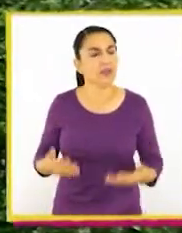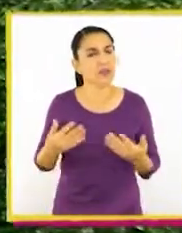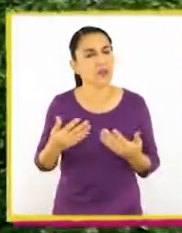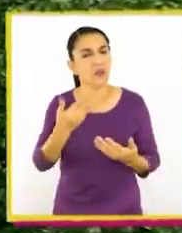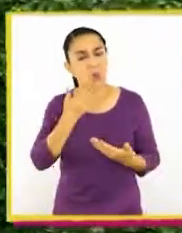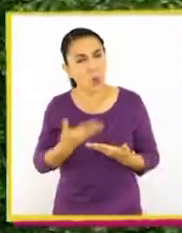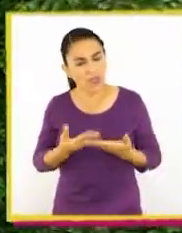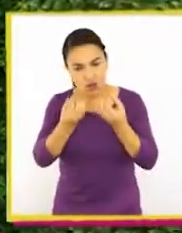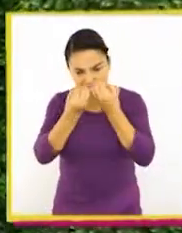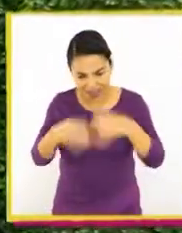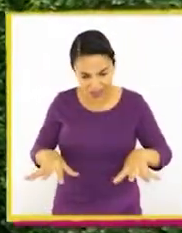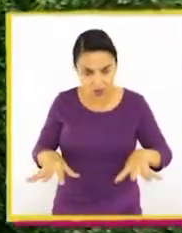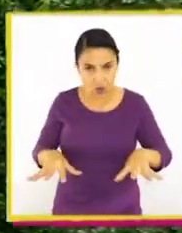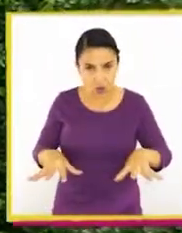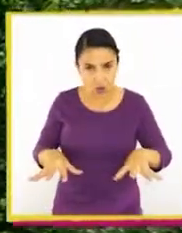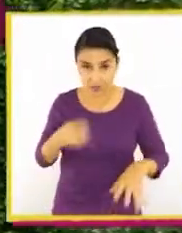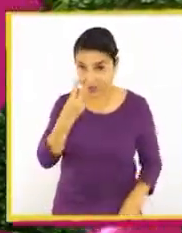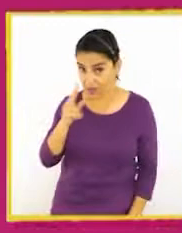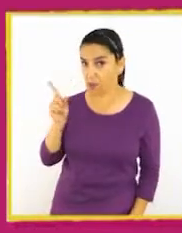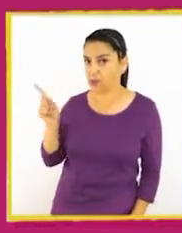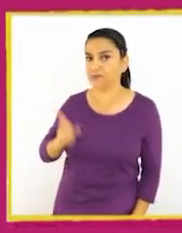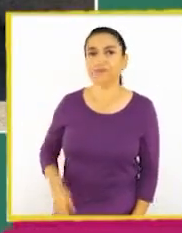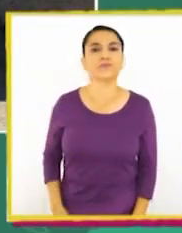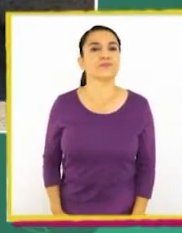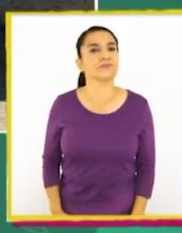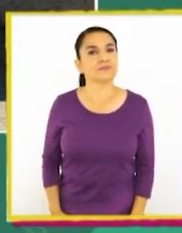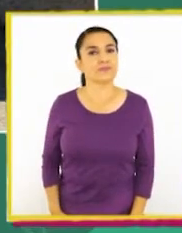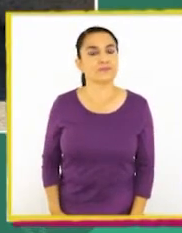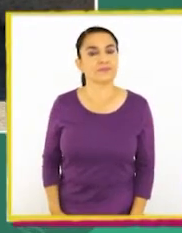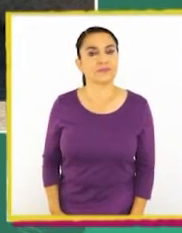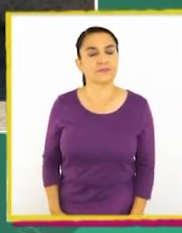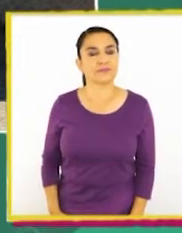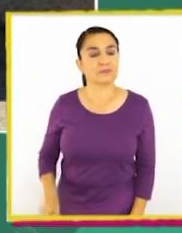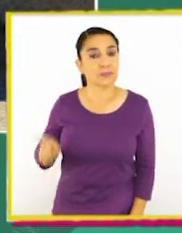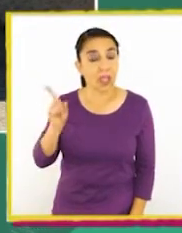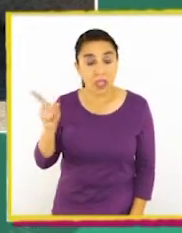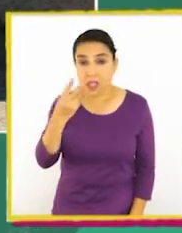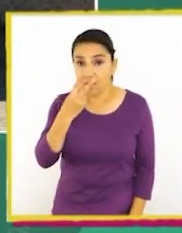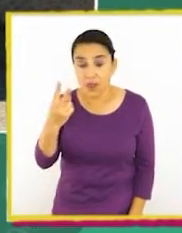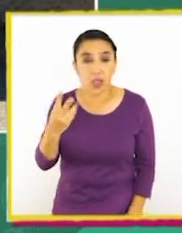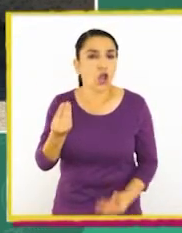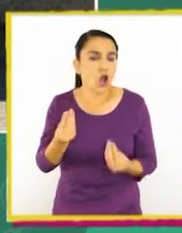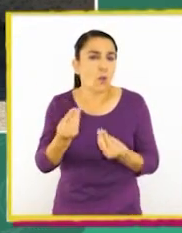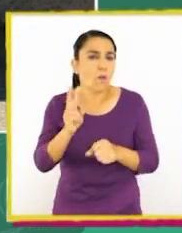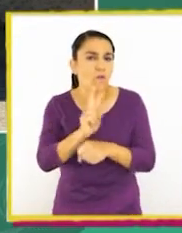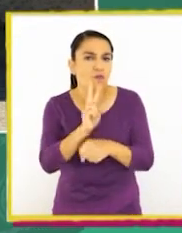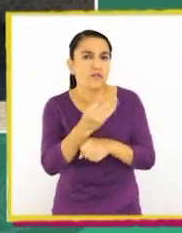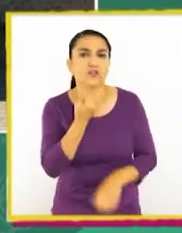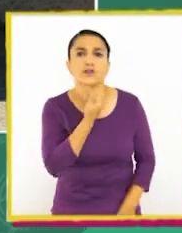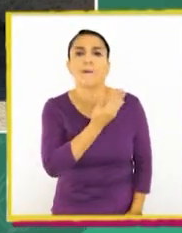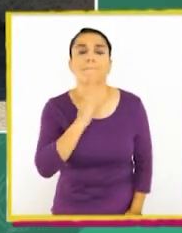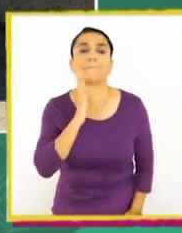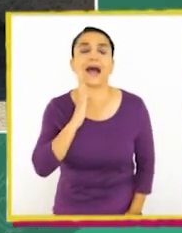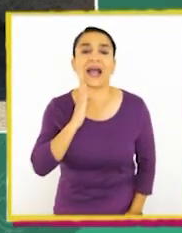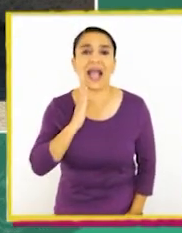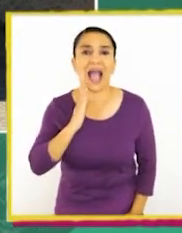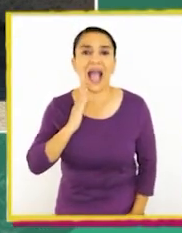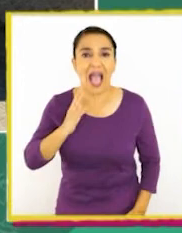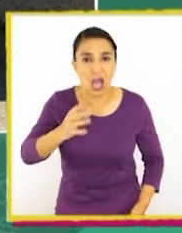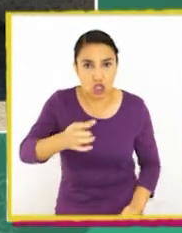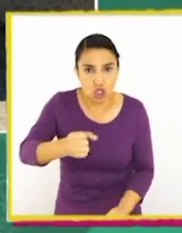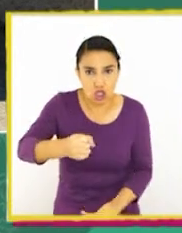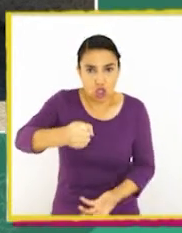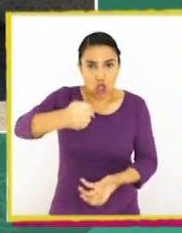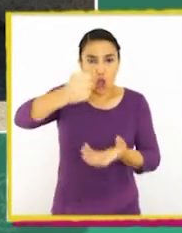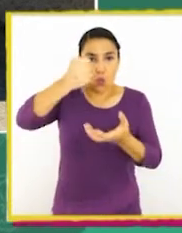se cayó... Vamos a ver esta imagen. Aquí podemos ver cómo la profesora Maca, luego de tomar la bolsa